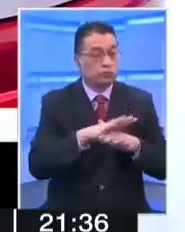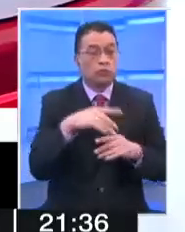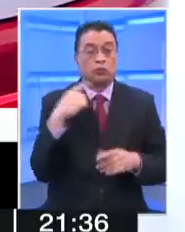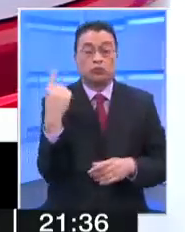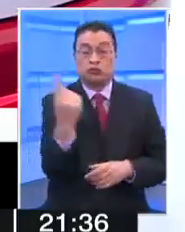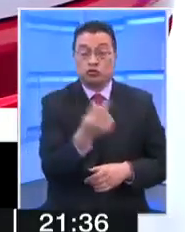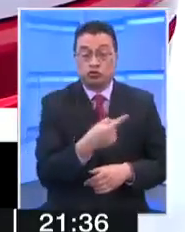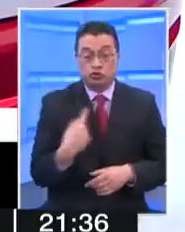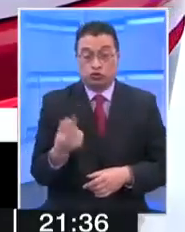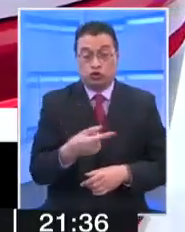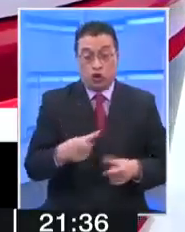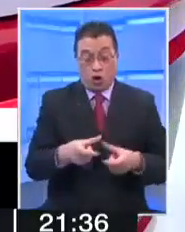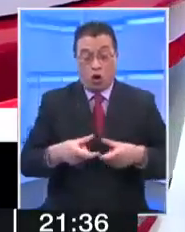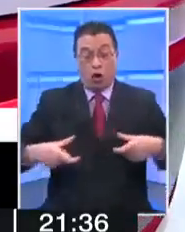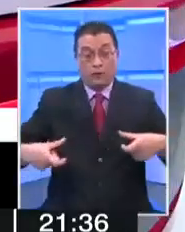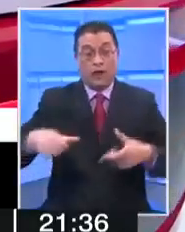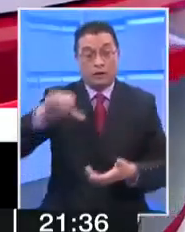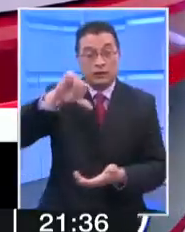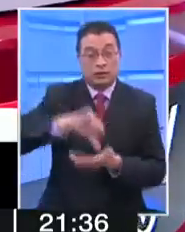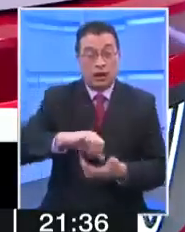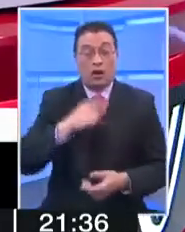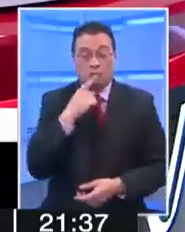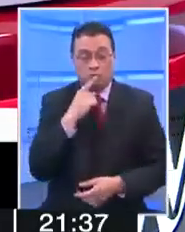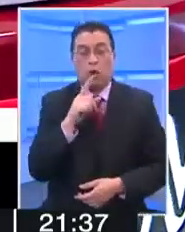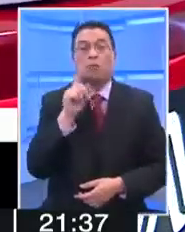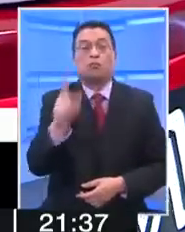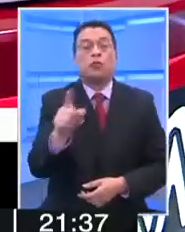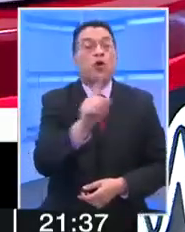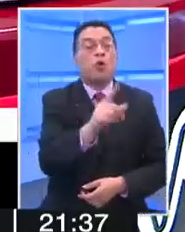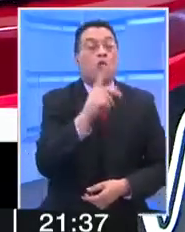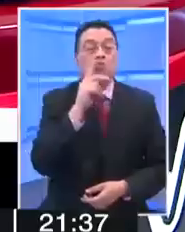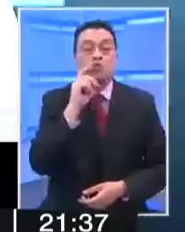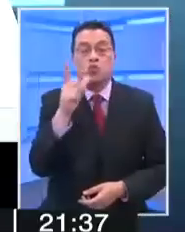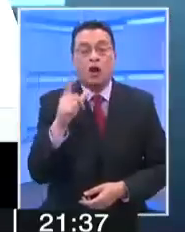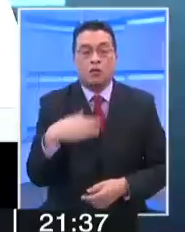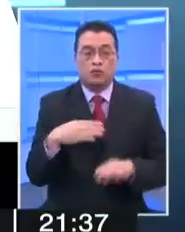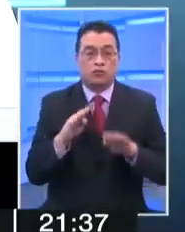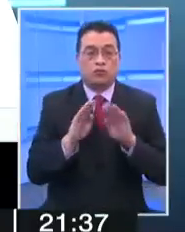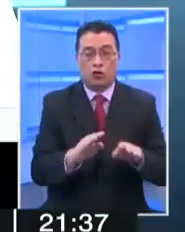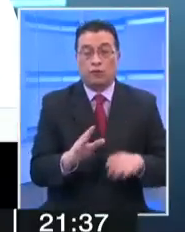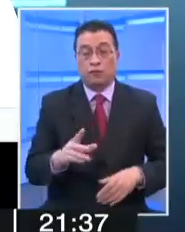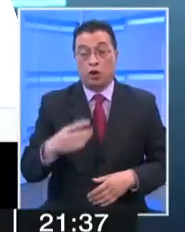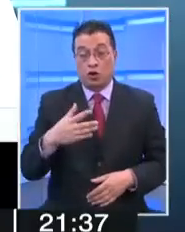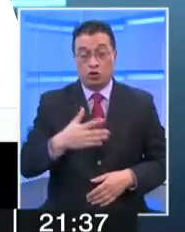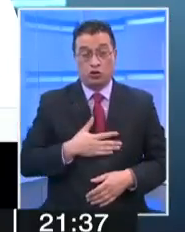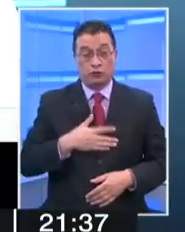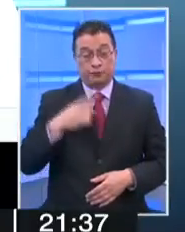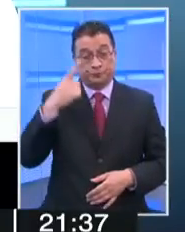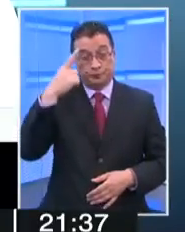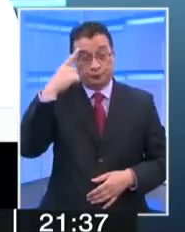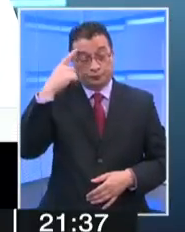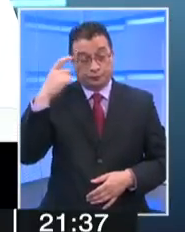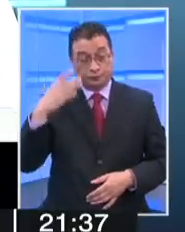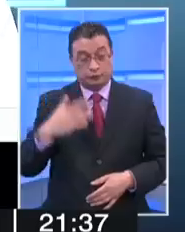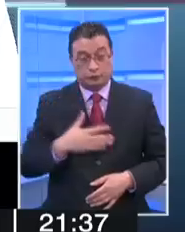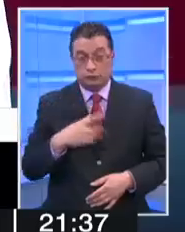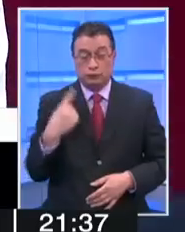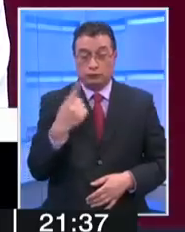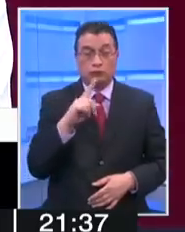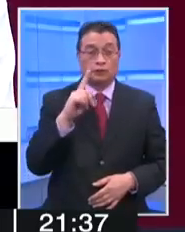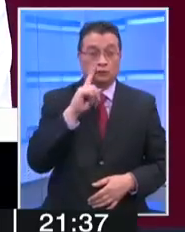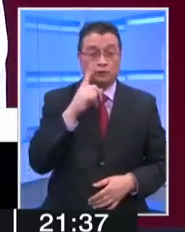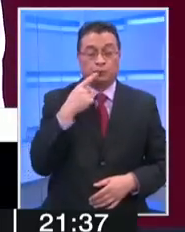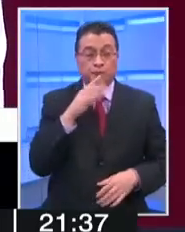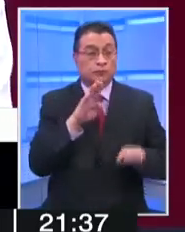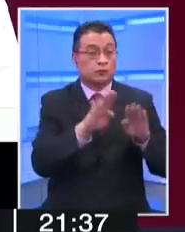decisión de comité central resolveremos cuál nuestro candidato yo créame que lo tengo yo como todos tenemos